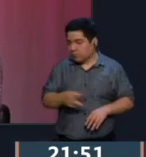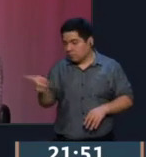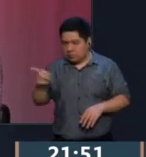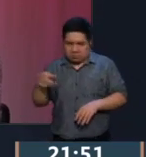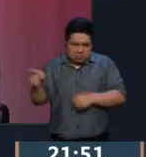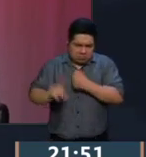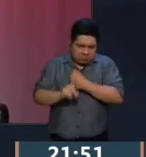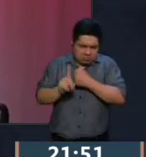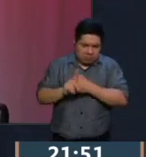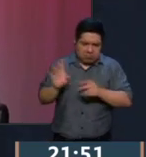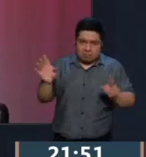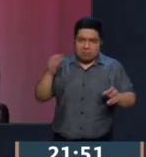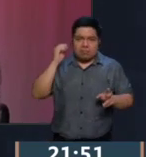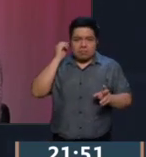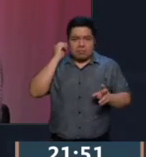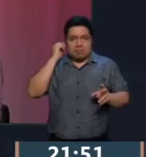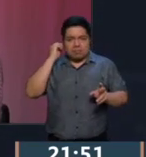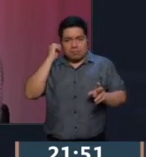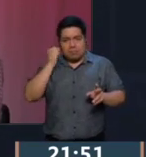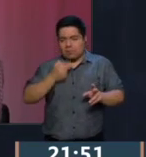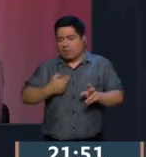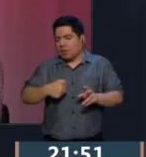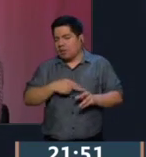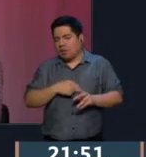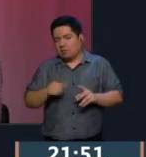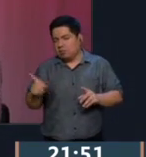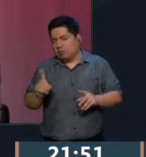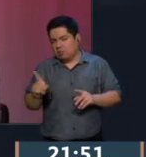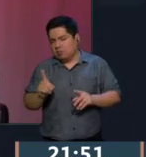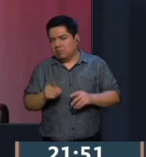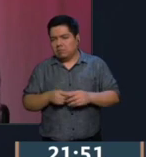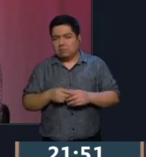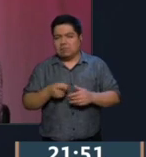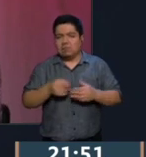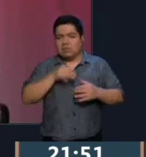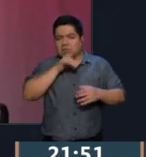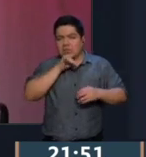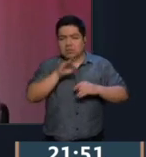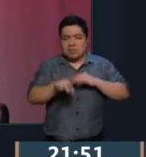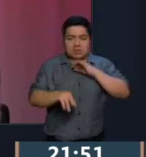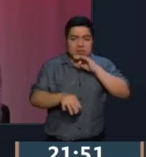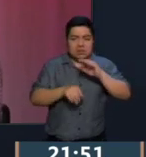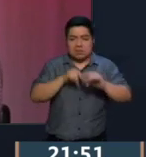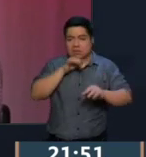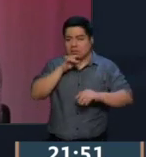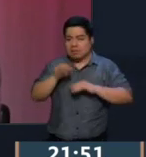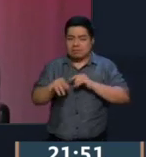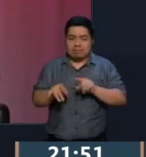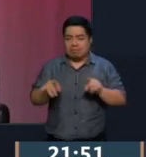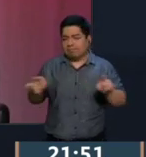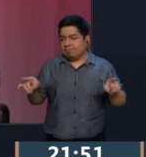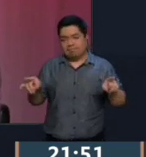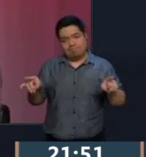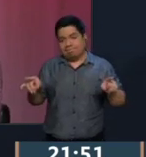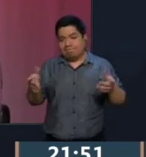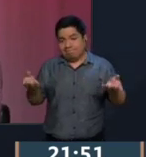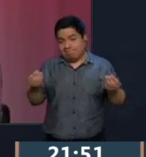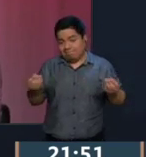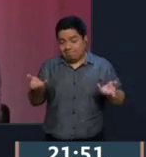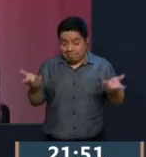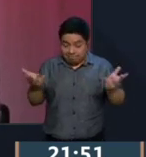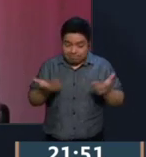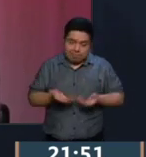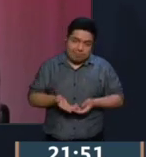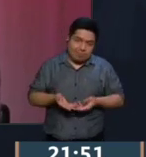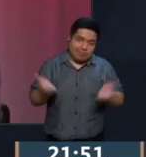directo. estamos- Todo el inundado. Nosotros no Eso estamos tienes que llenando, no platicarlo estamos directo llenando de con basura él. las calles como sí lo están haciendo las otras fuerzas, y sí me